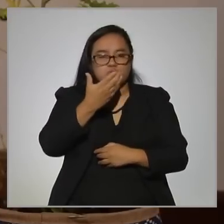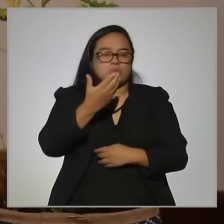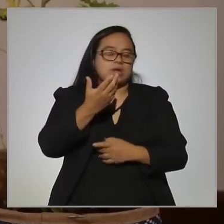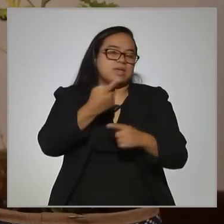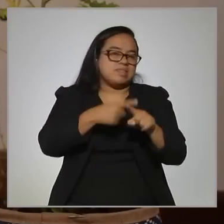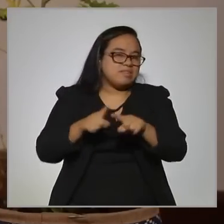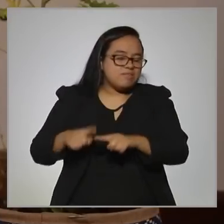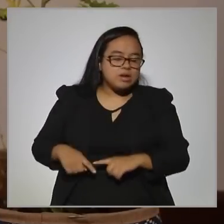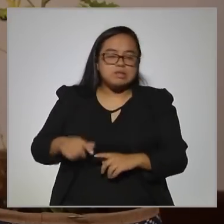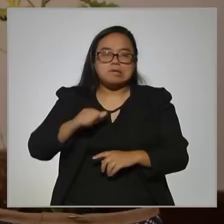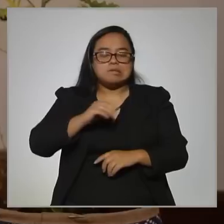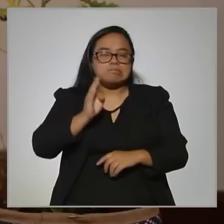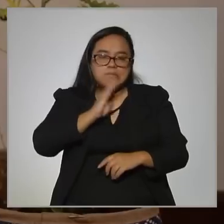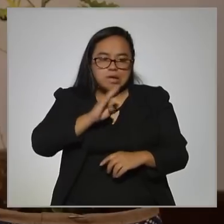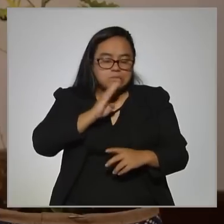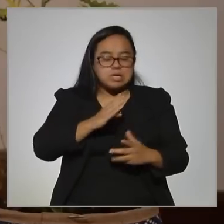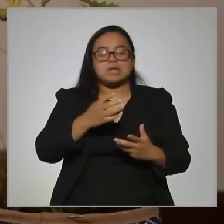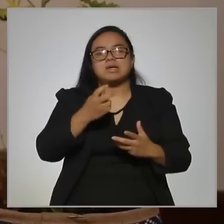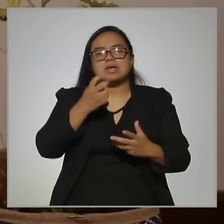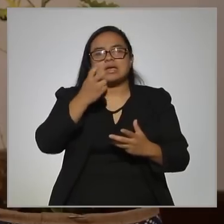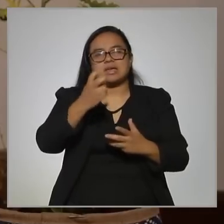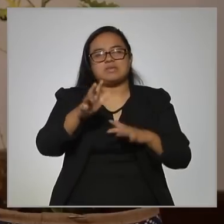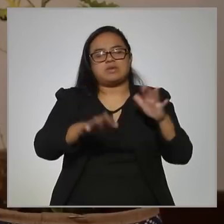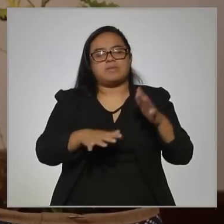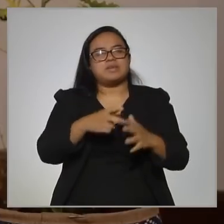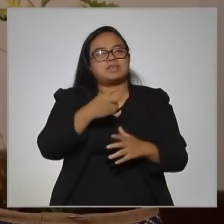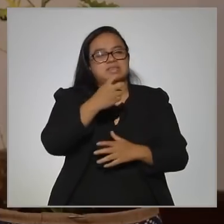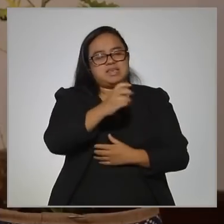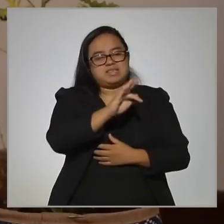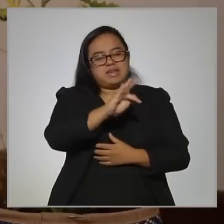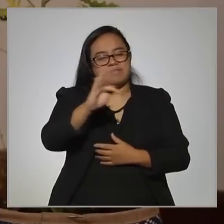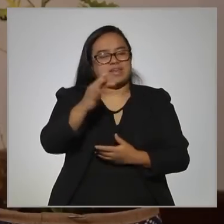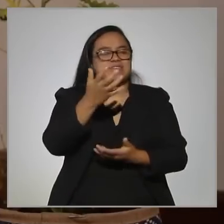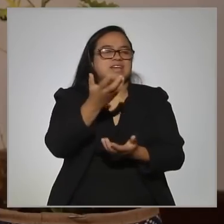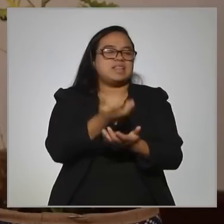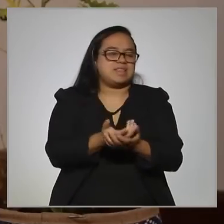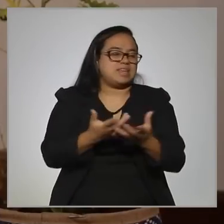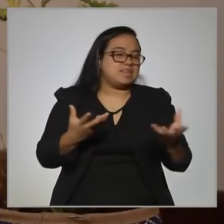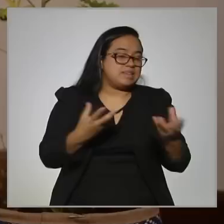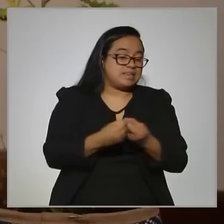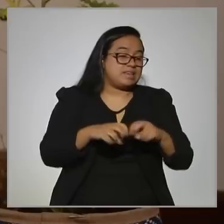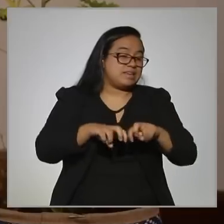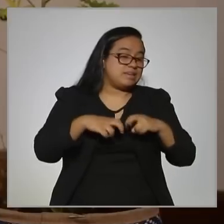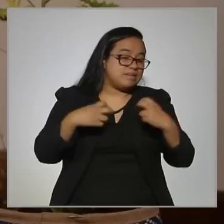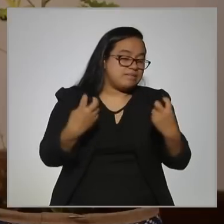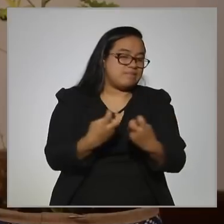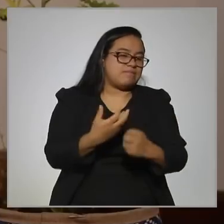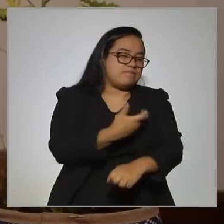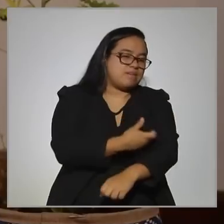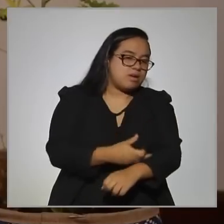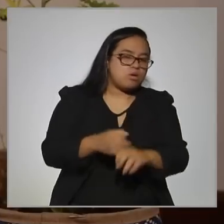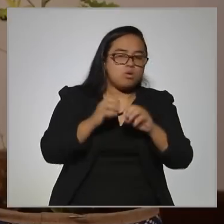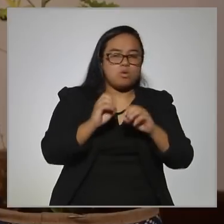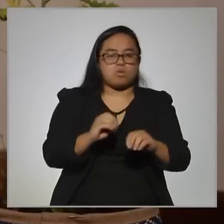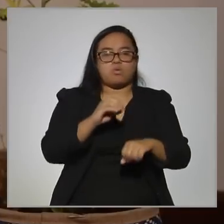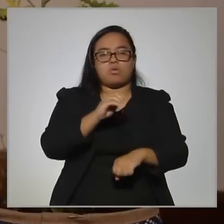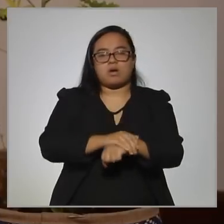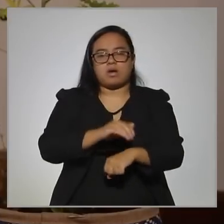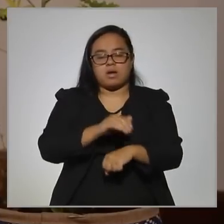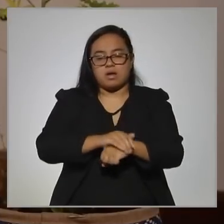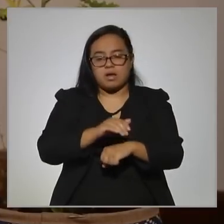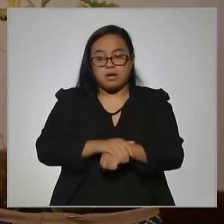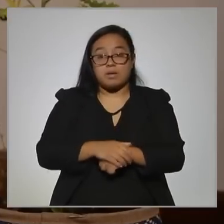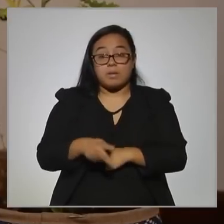nos topamos con esta época de descanso, con esta dinámica familiar, con esta dinámica de amigos y